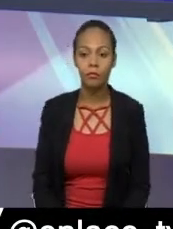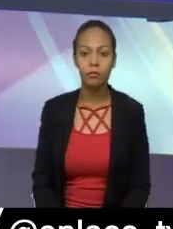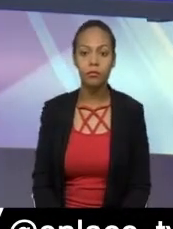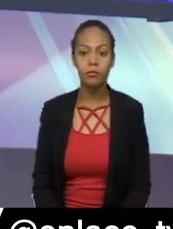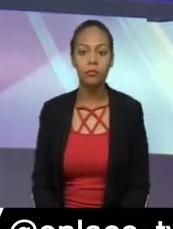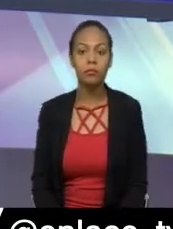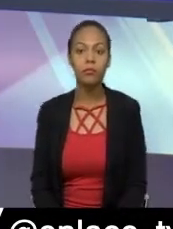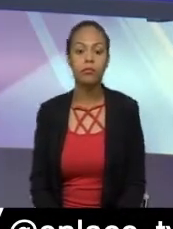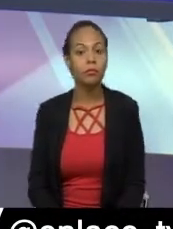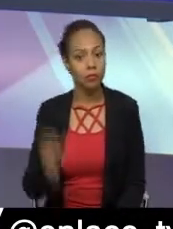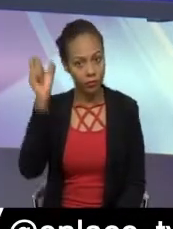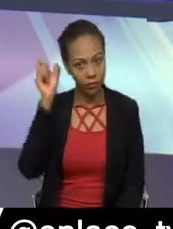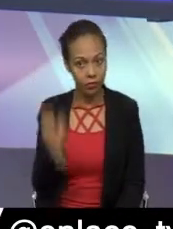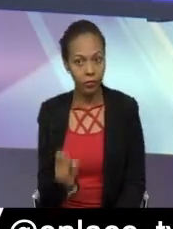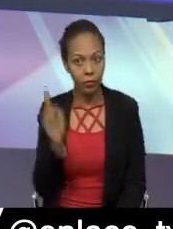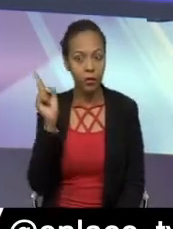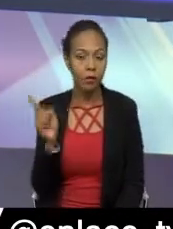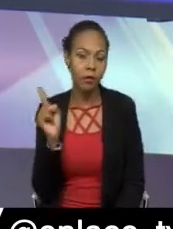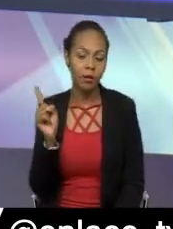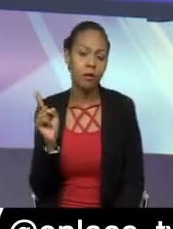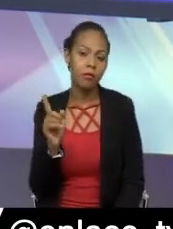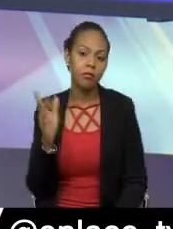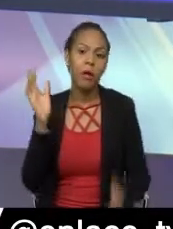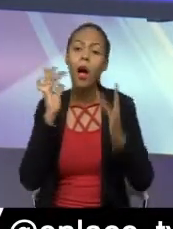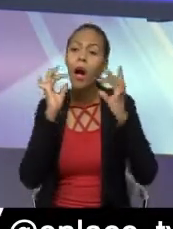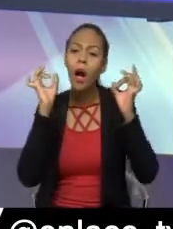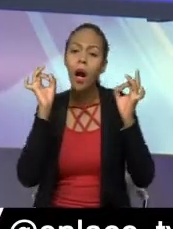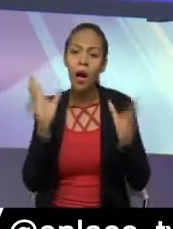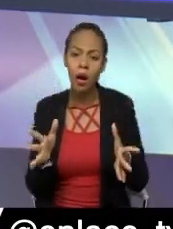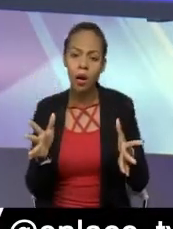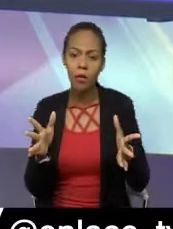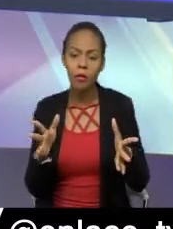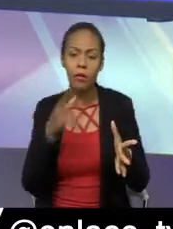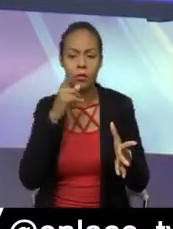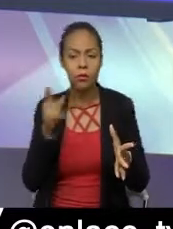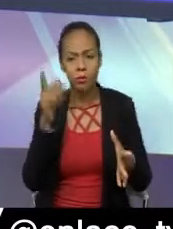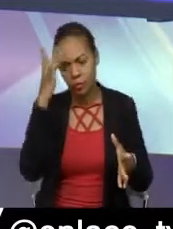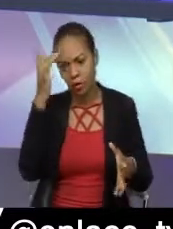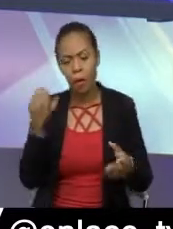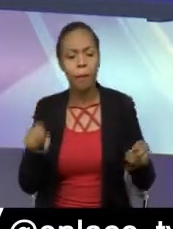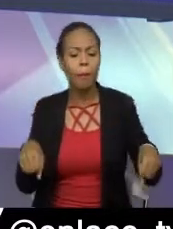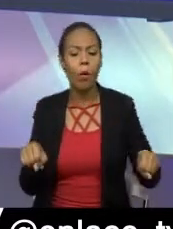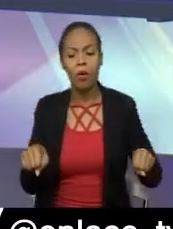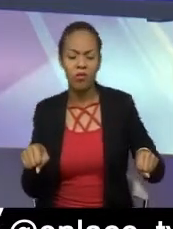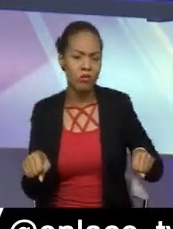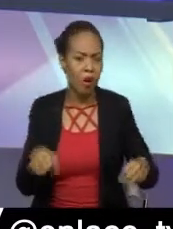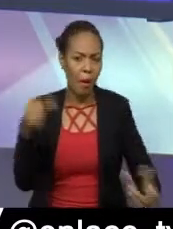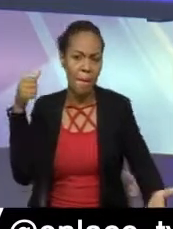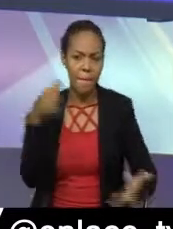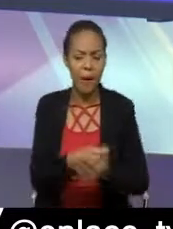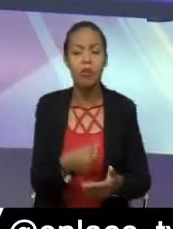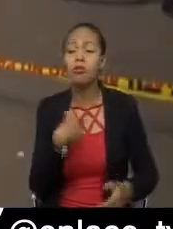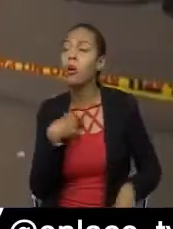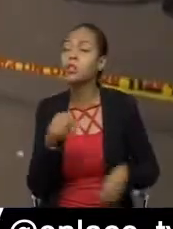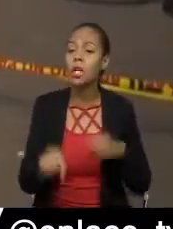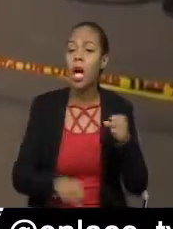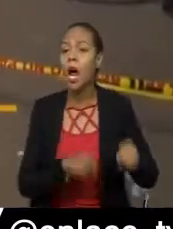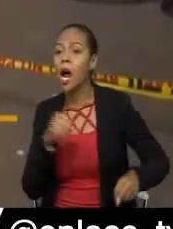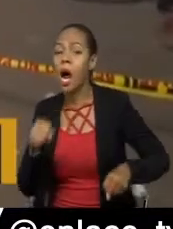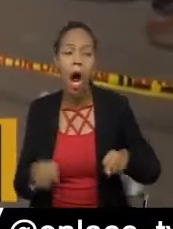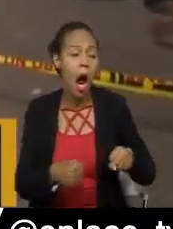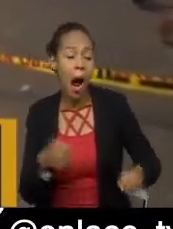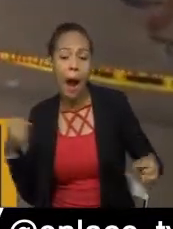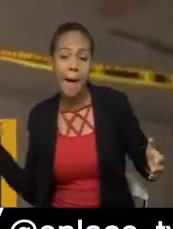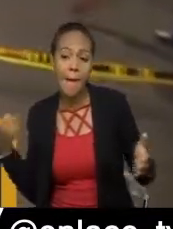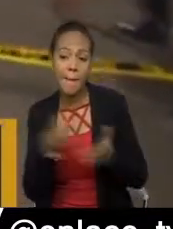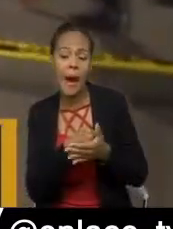sus caderas cuando fue arrollado por un motociclista que le partió en dos la bicicleta en la que se movilizaba. Una persona